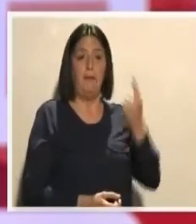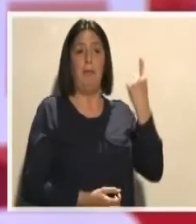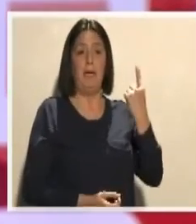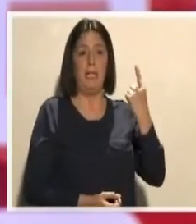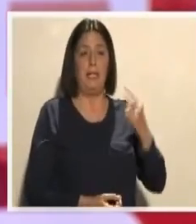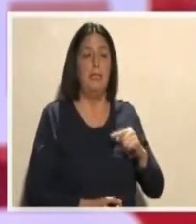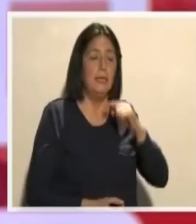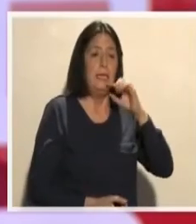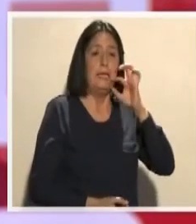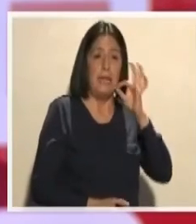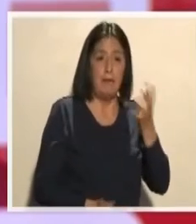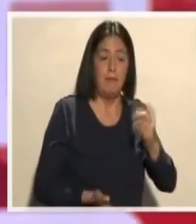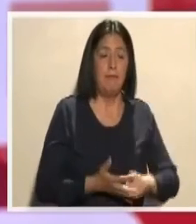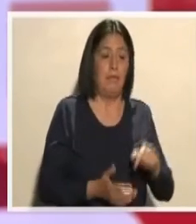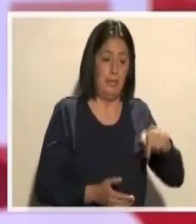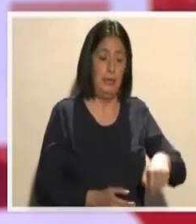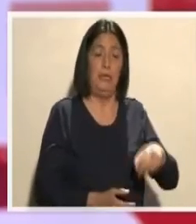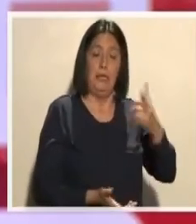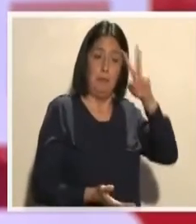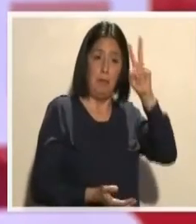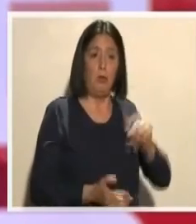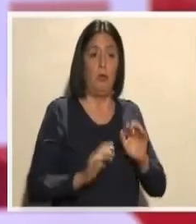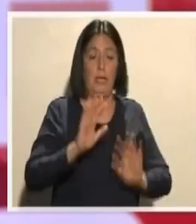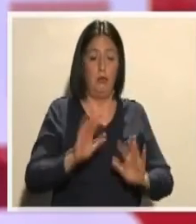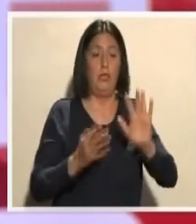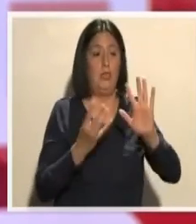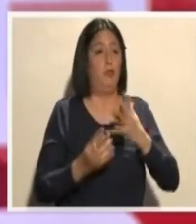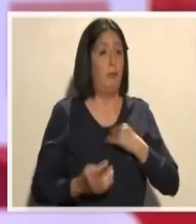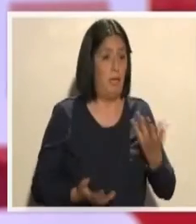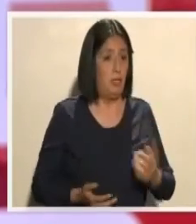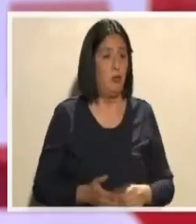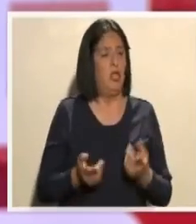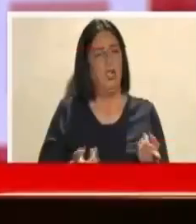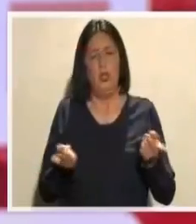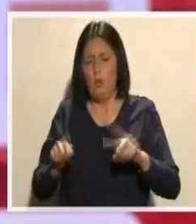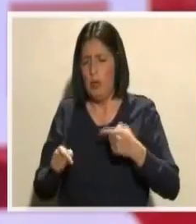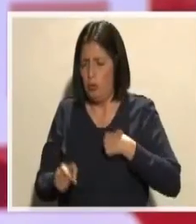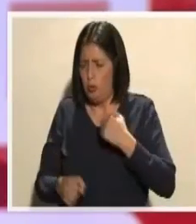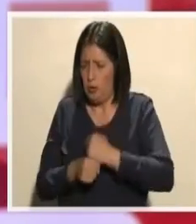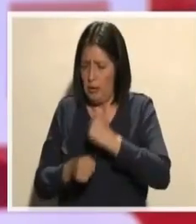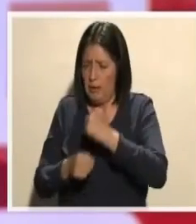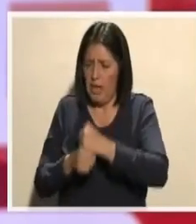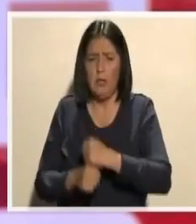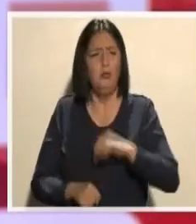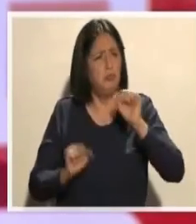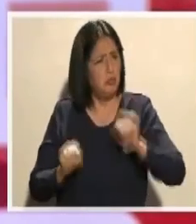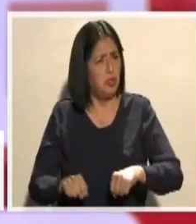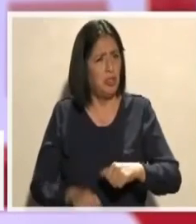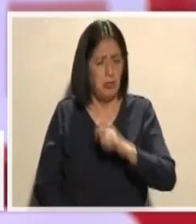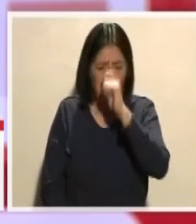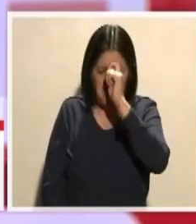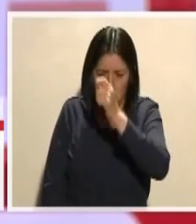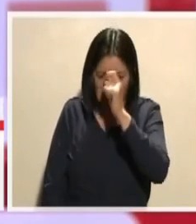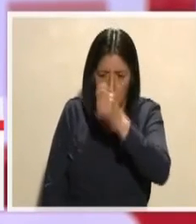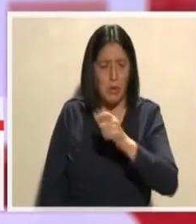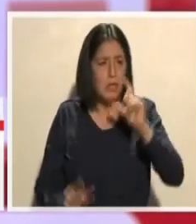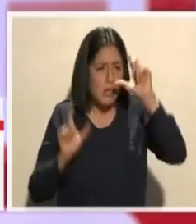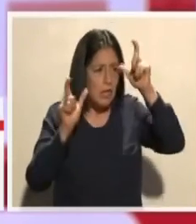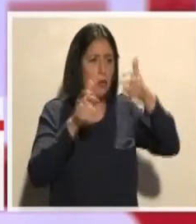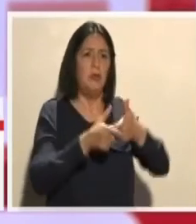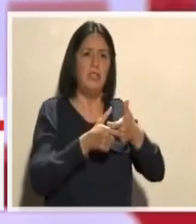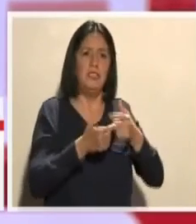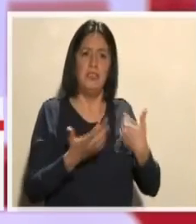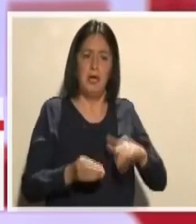años. Y en cada una de las funciones que he cumplido, he tenido un reconocimiento. He sido la congresista más